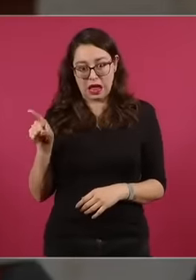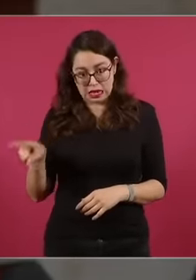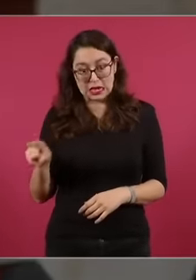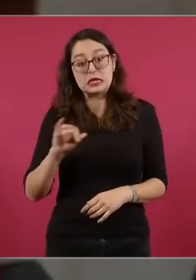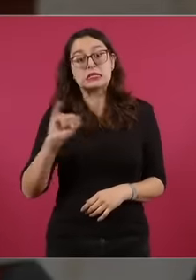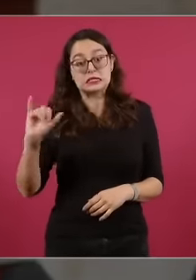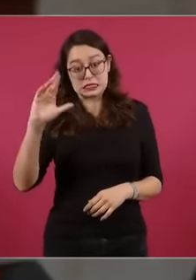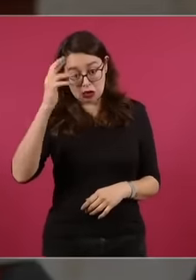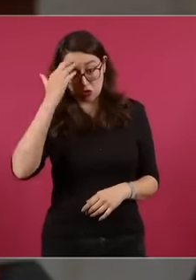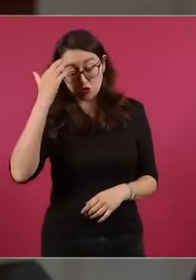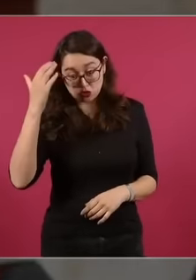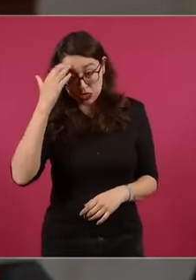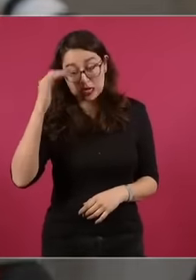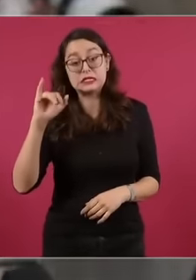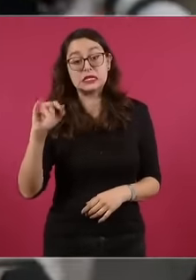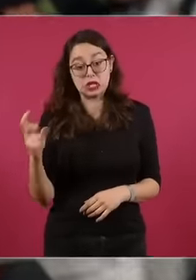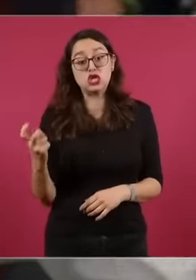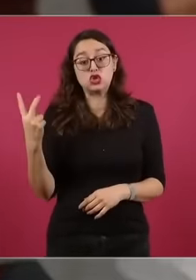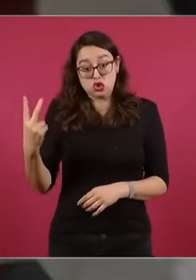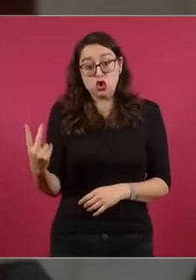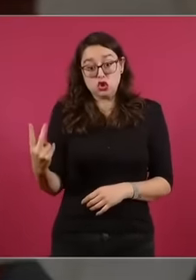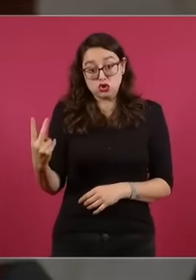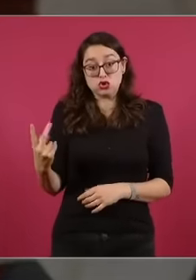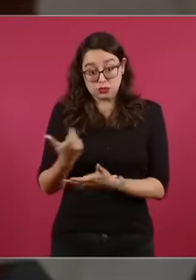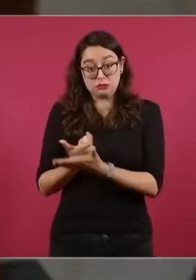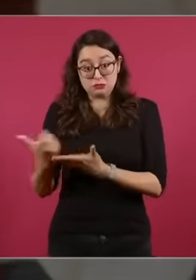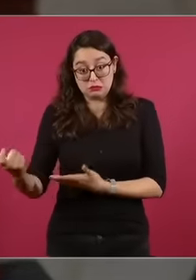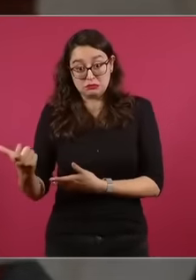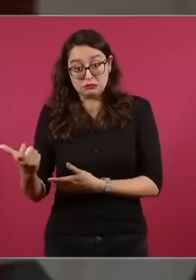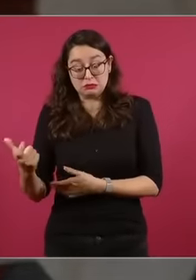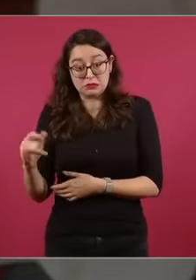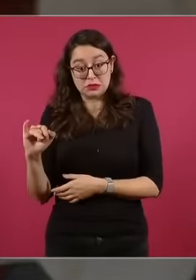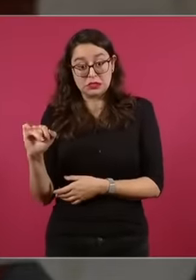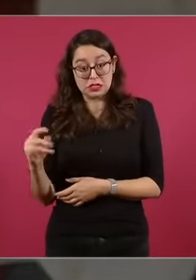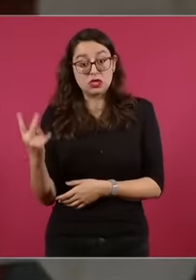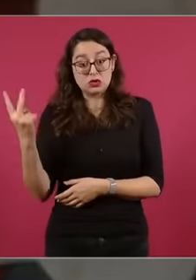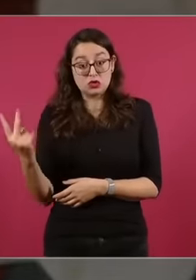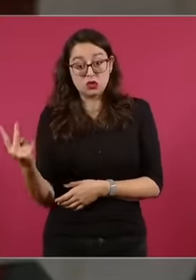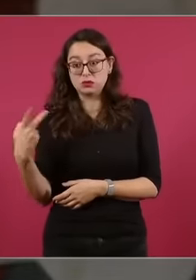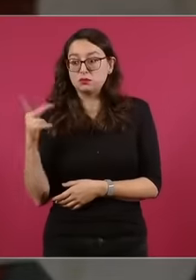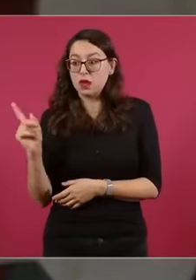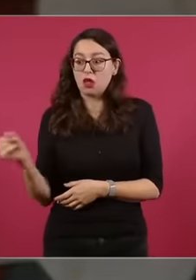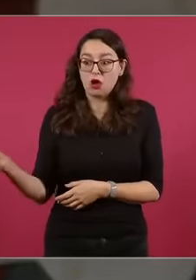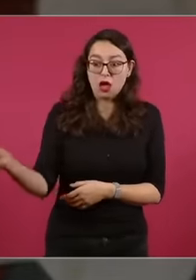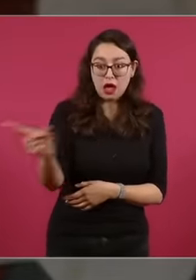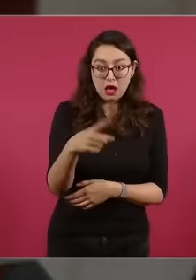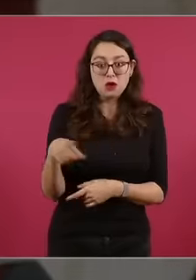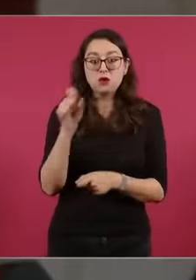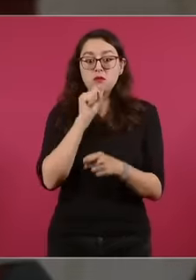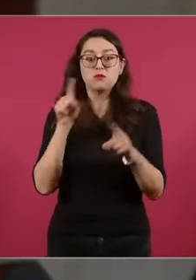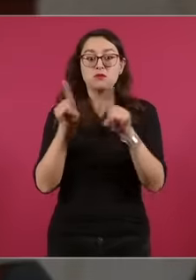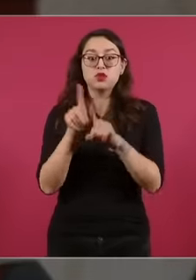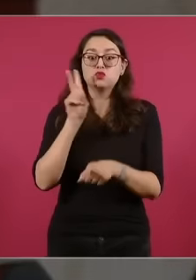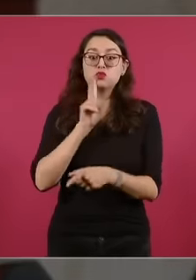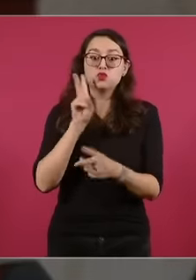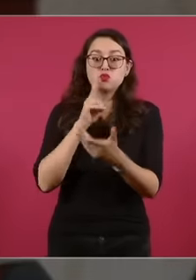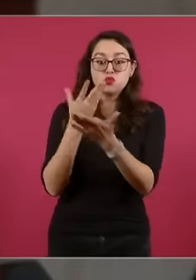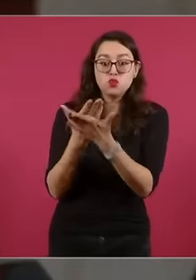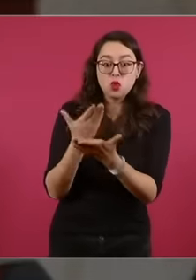que se murió y otra persona, sí eran trabajadores, y es la misma situación, todos tienen las mismas pruebas, su trabajo está en